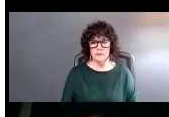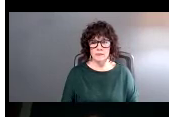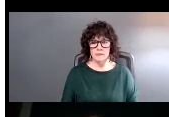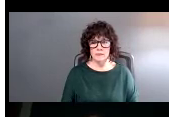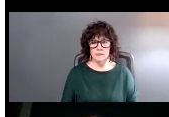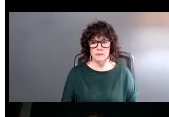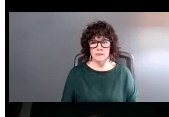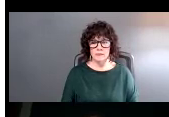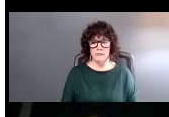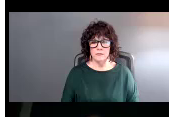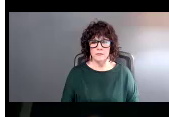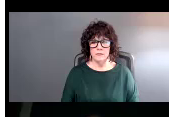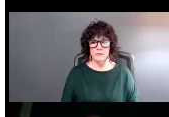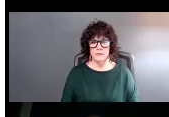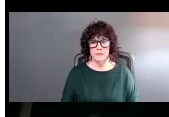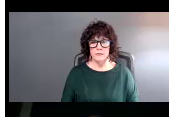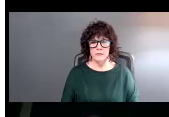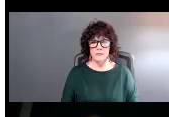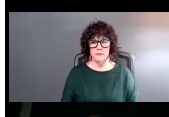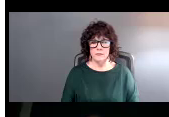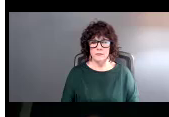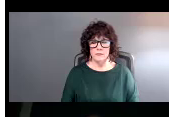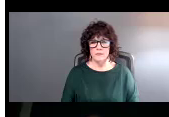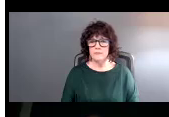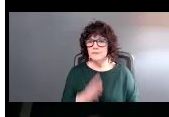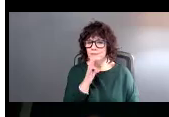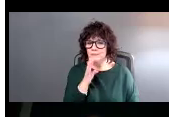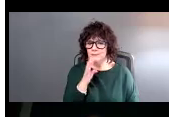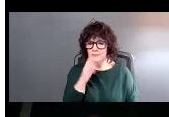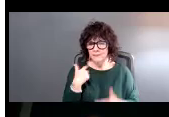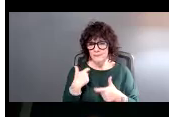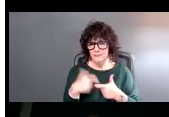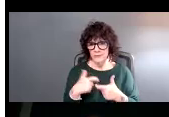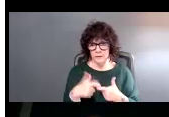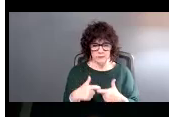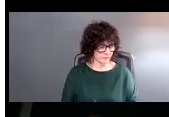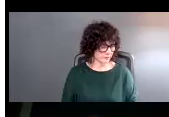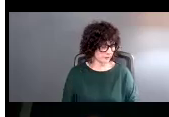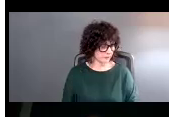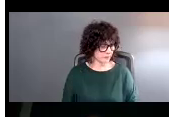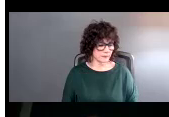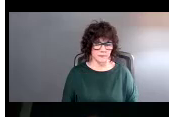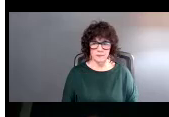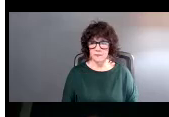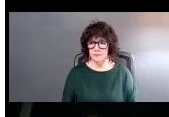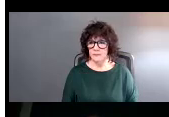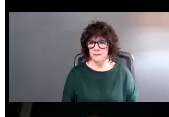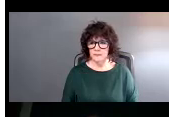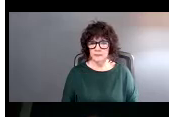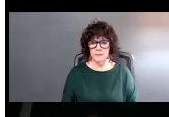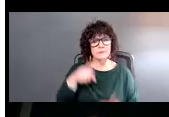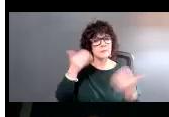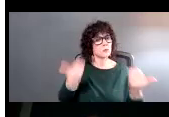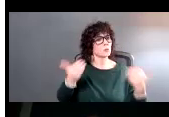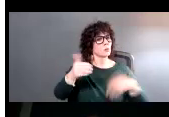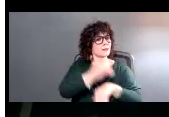de idioma en unos pocos momentos. So today's presentation will take place in English, and during the Q&A session, we'll use